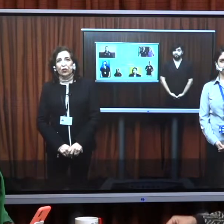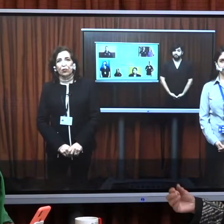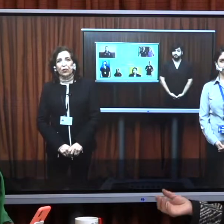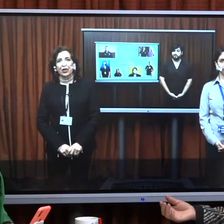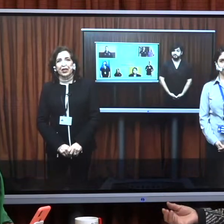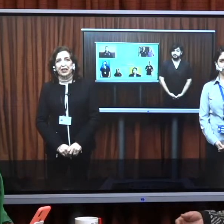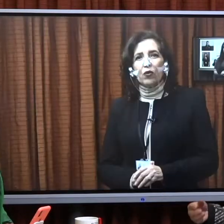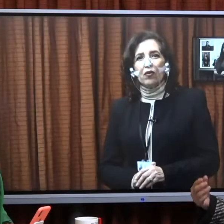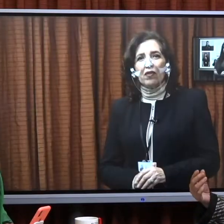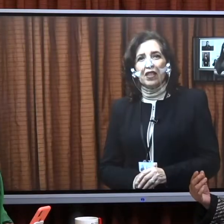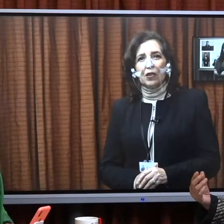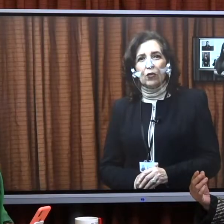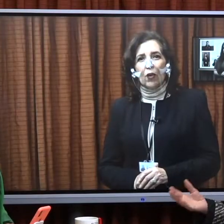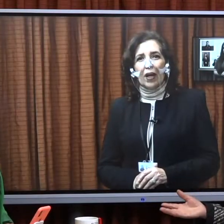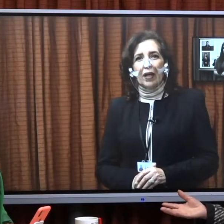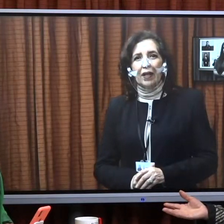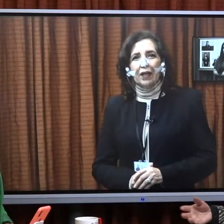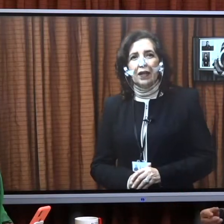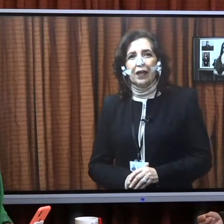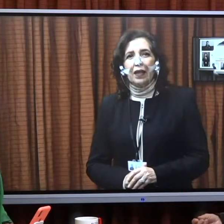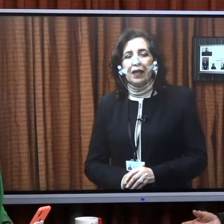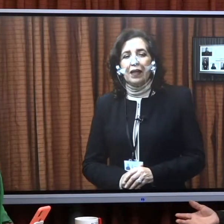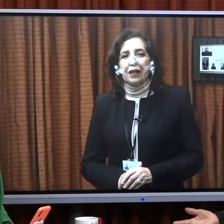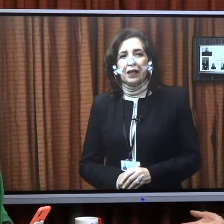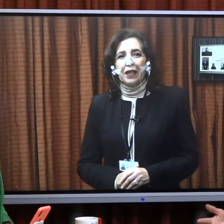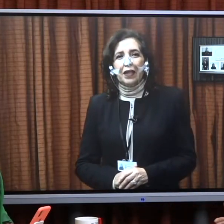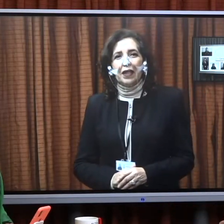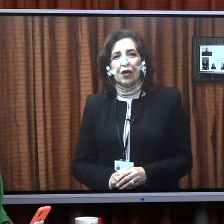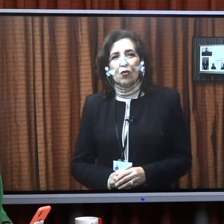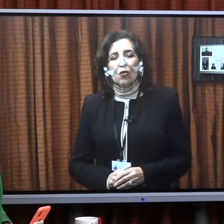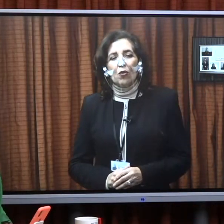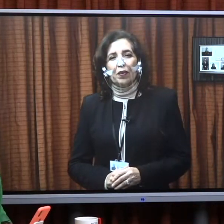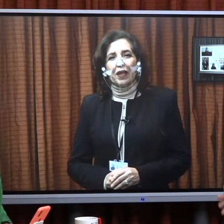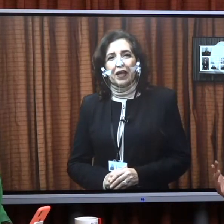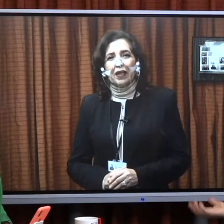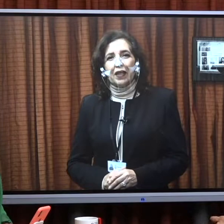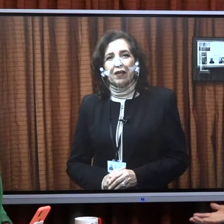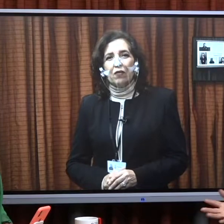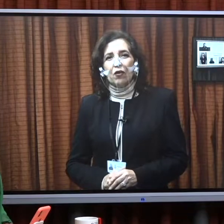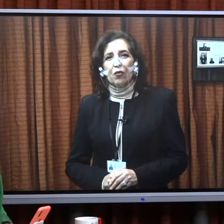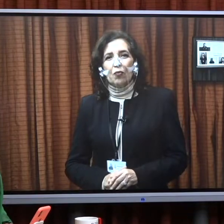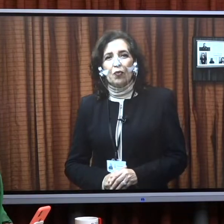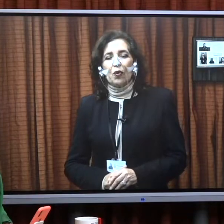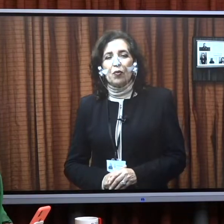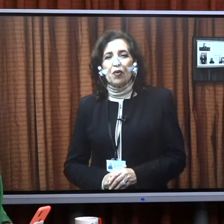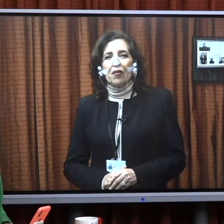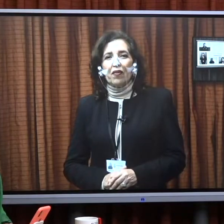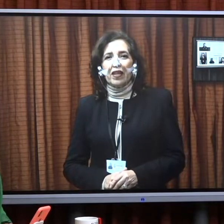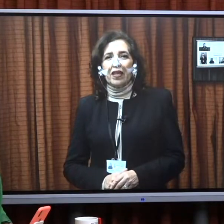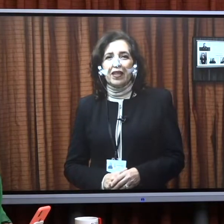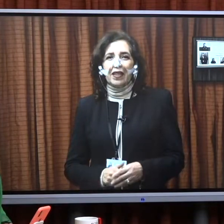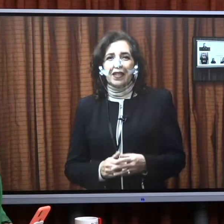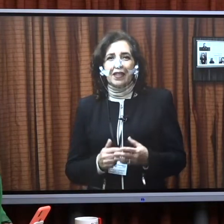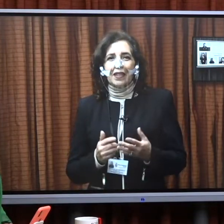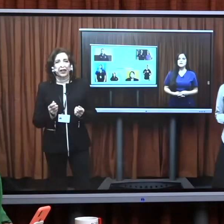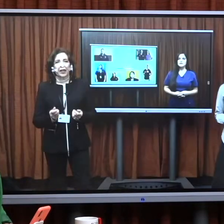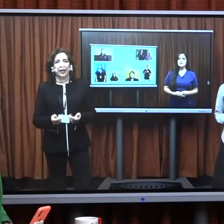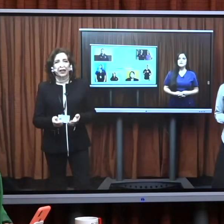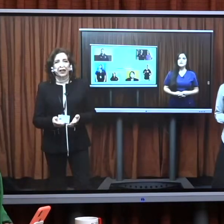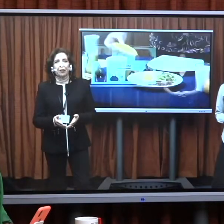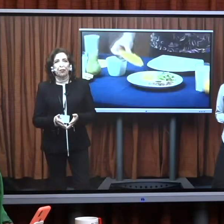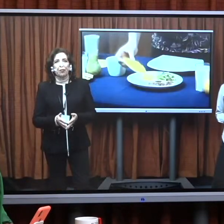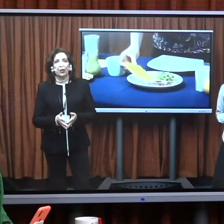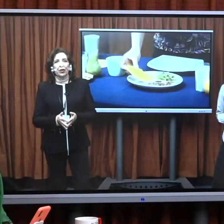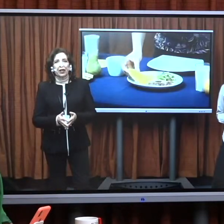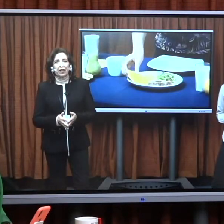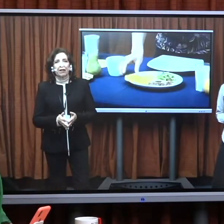Entonces, reitero que el trabajo con el intersector para educación municipal y particularmente para nuestra oficina es una